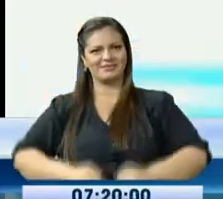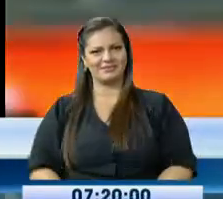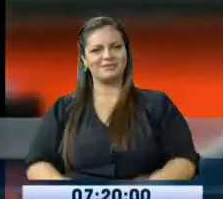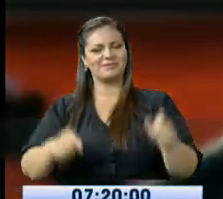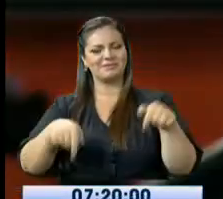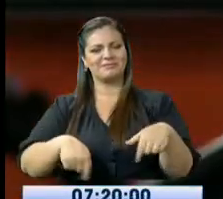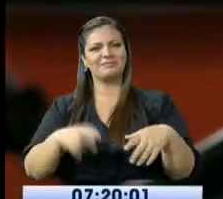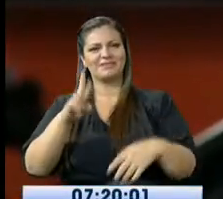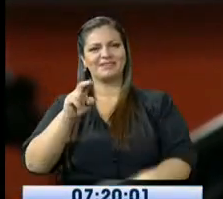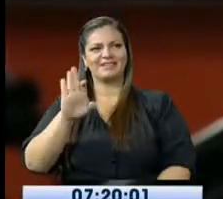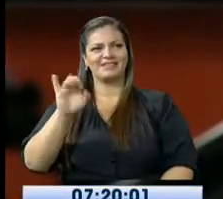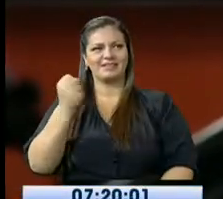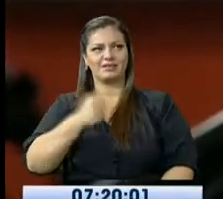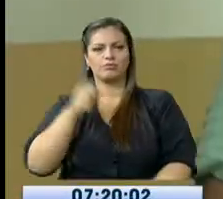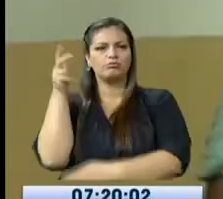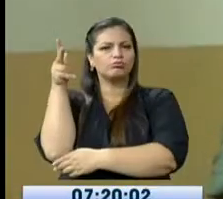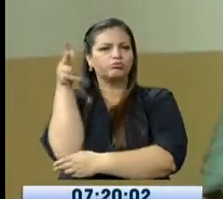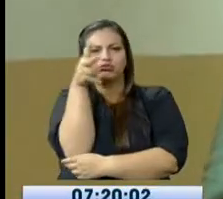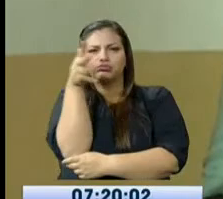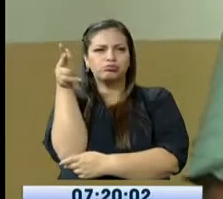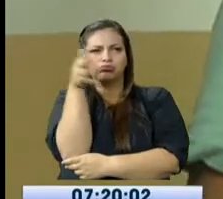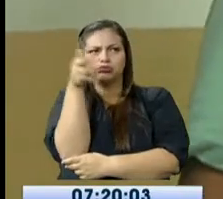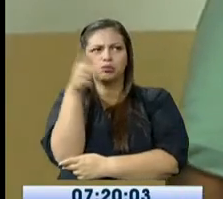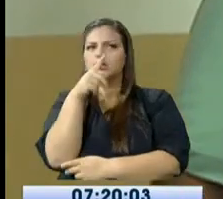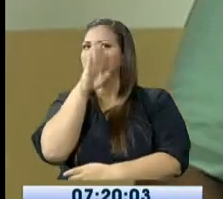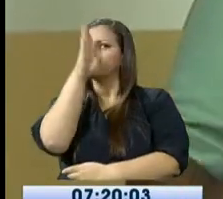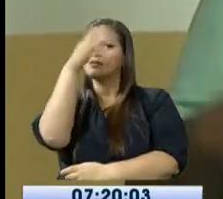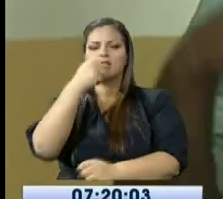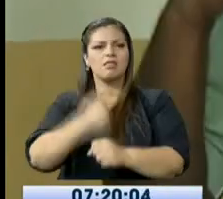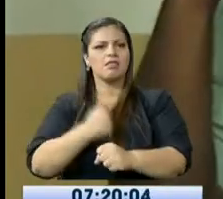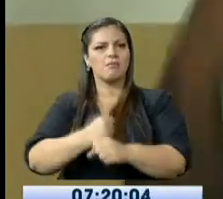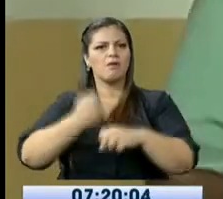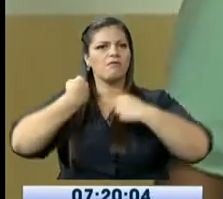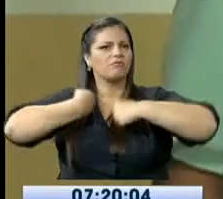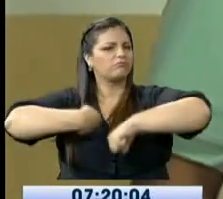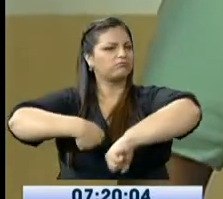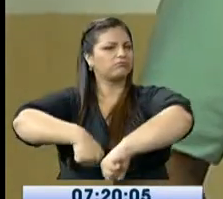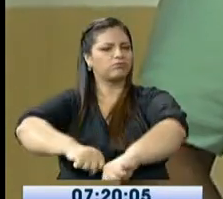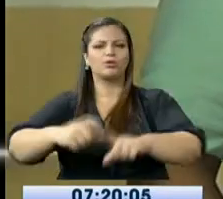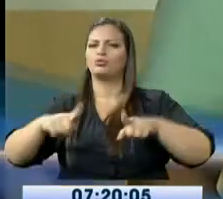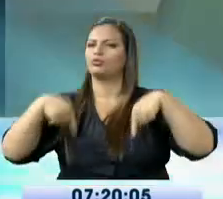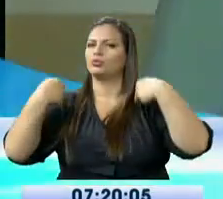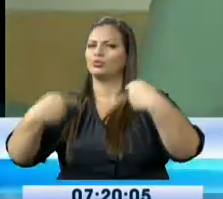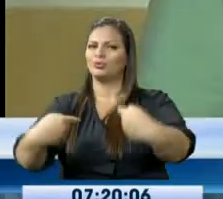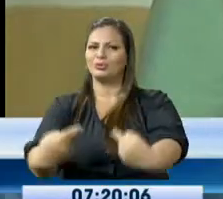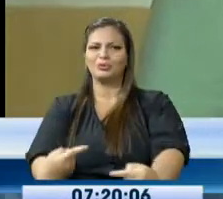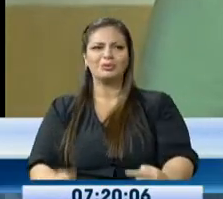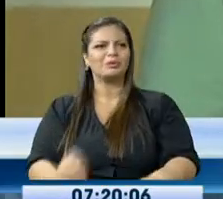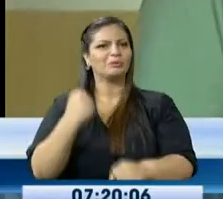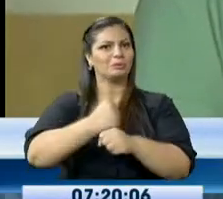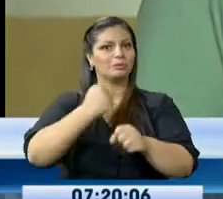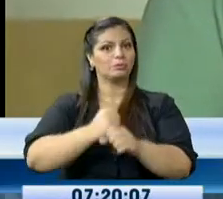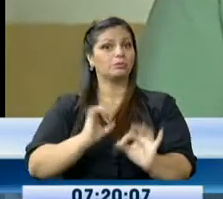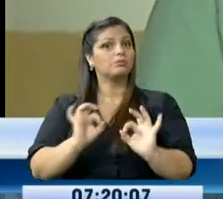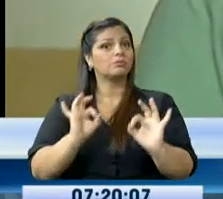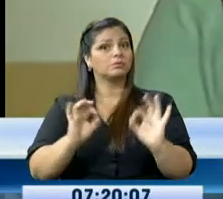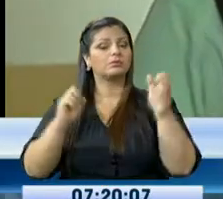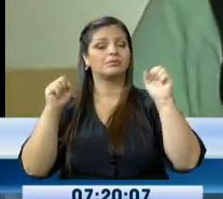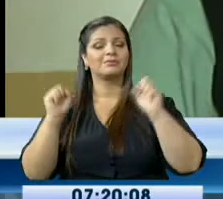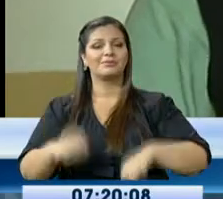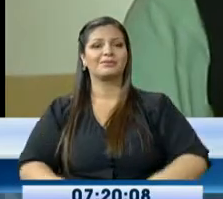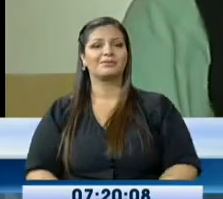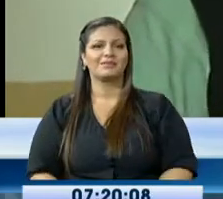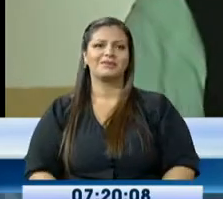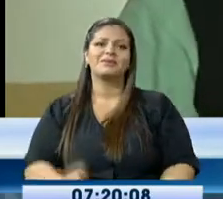RTS. Camarógrafos. Siempre con esfuerzo, todos los días hacer lo mejor que se puede para que